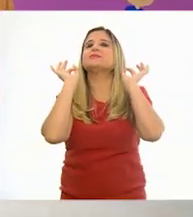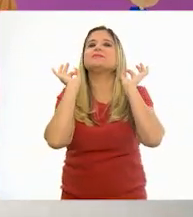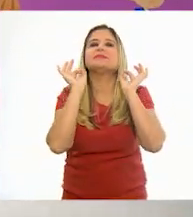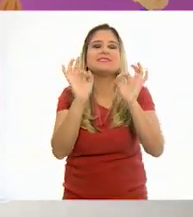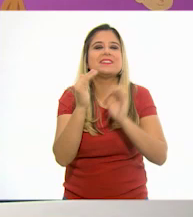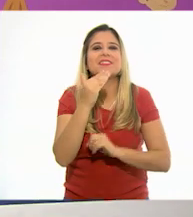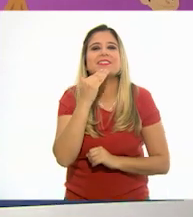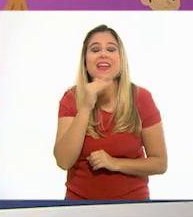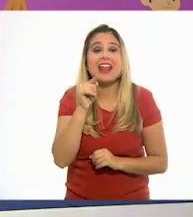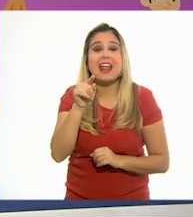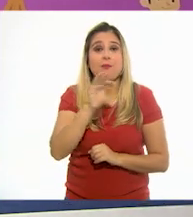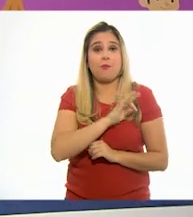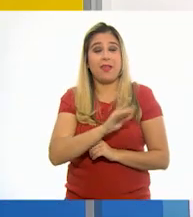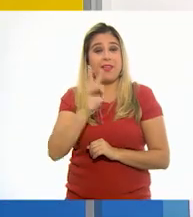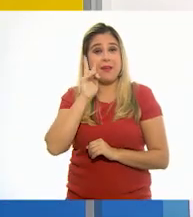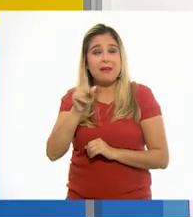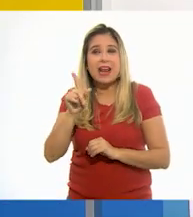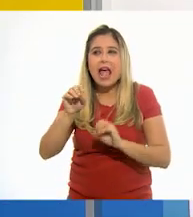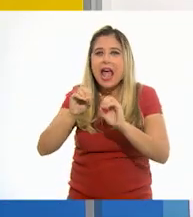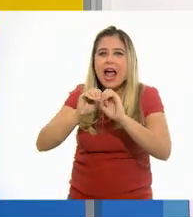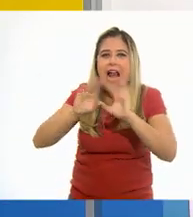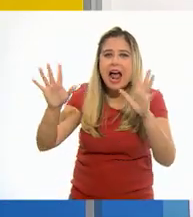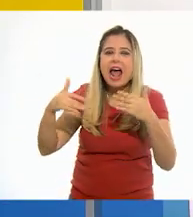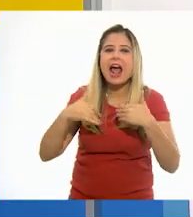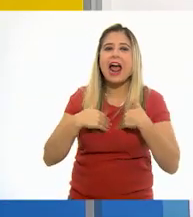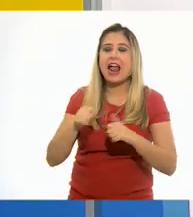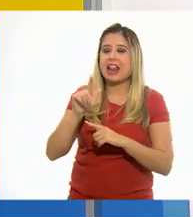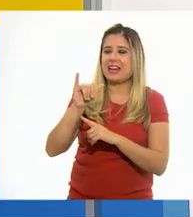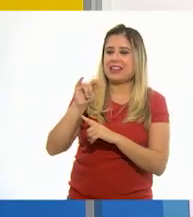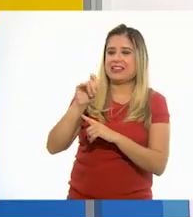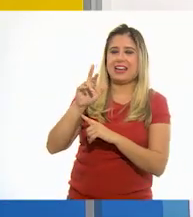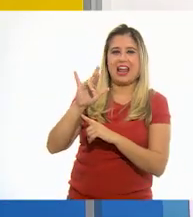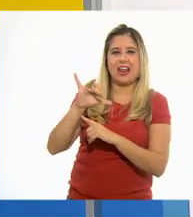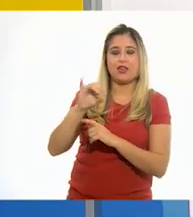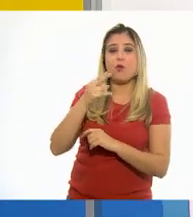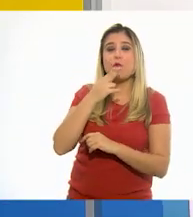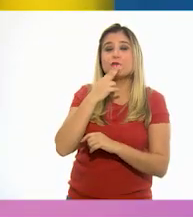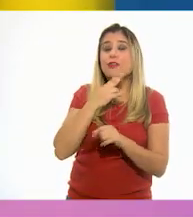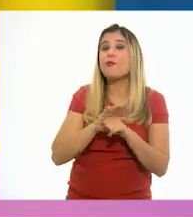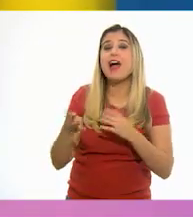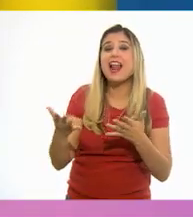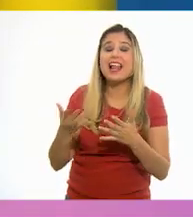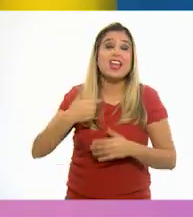Y aquí podemos observar claramente que el recurso literario utilizado es...